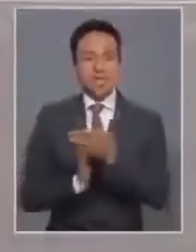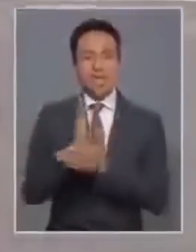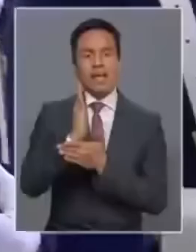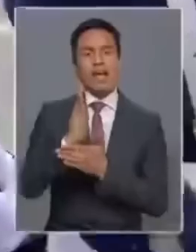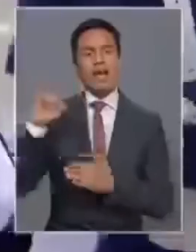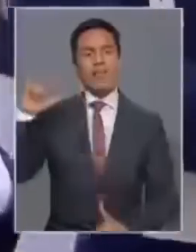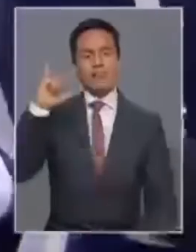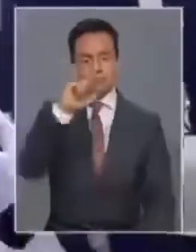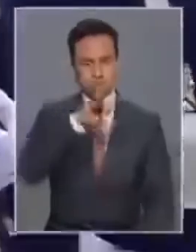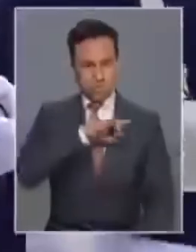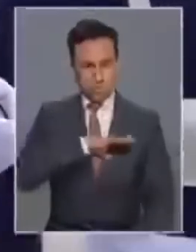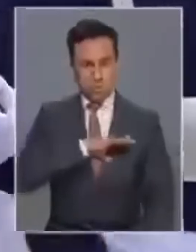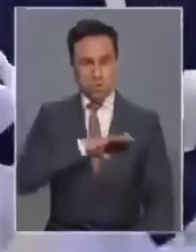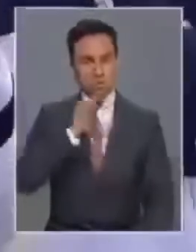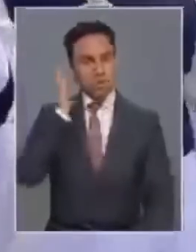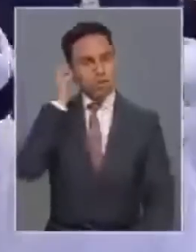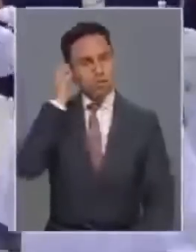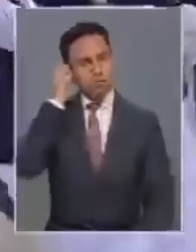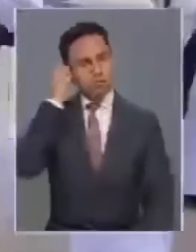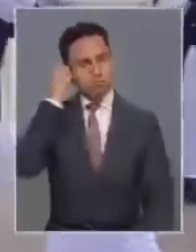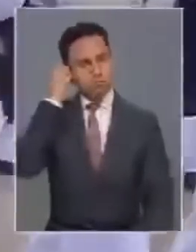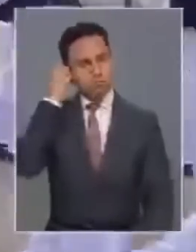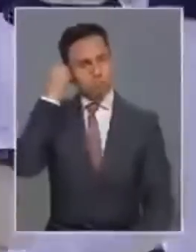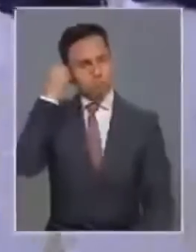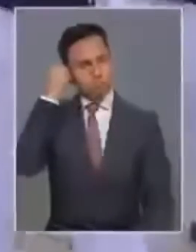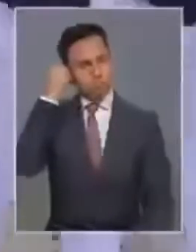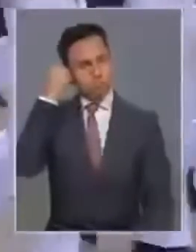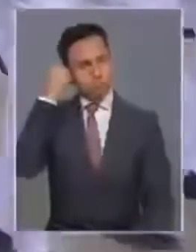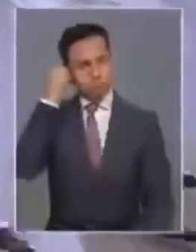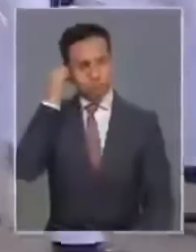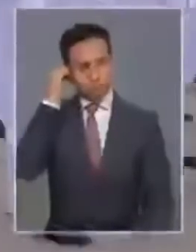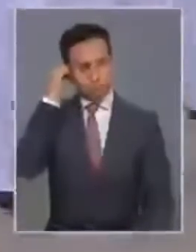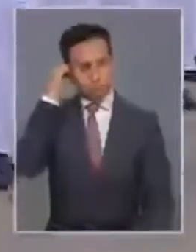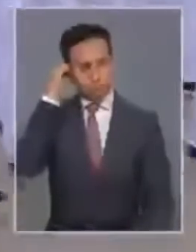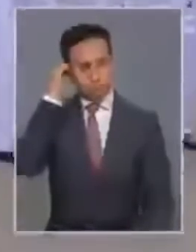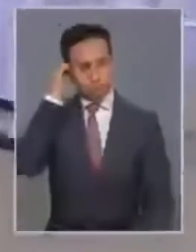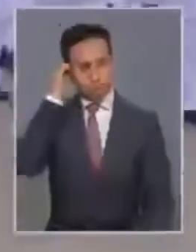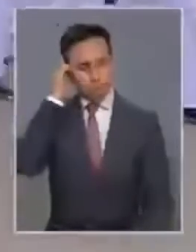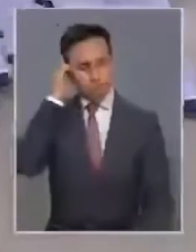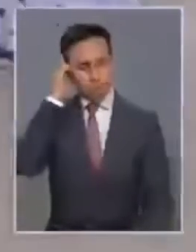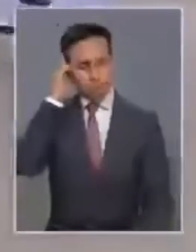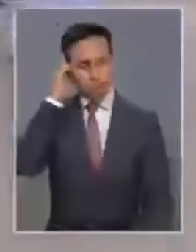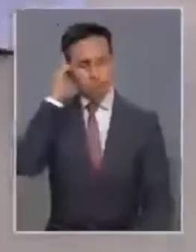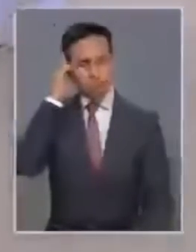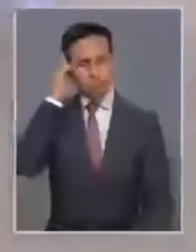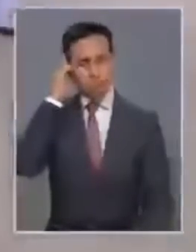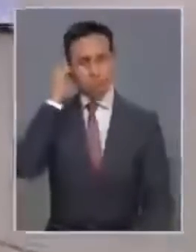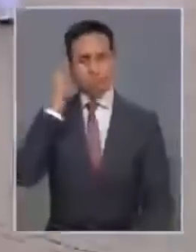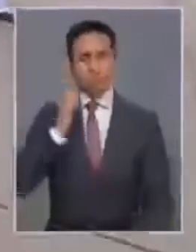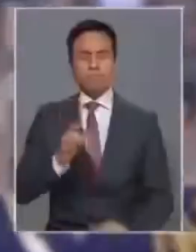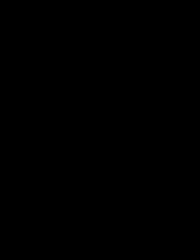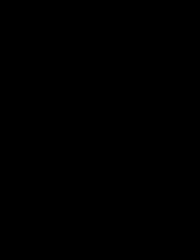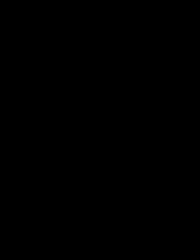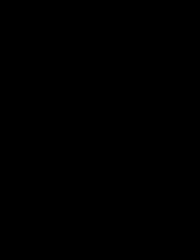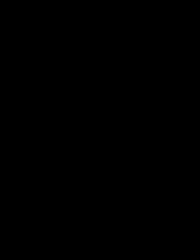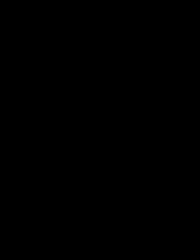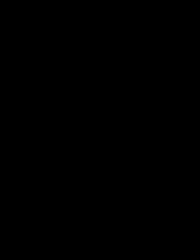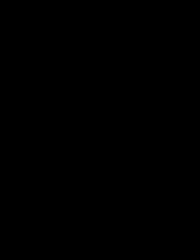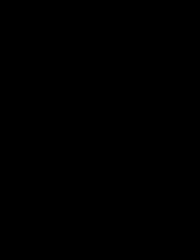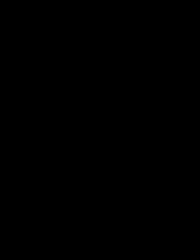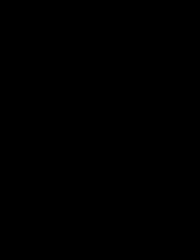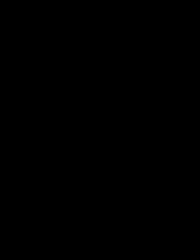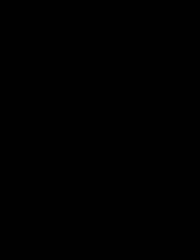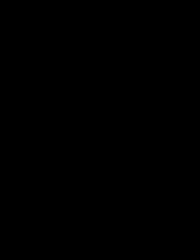nacional de las raíces de nuestra historia, liderarán en los próximos años los destinos de la institución.